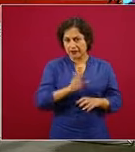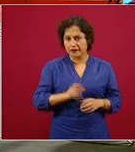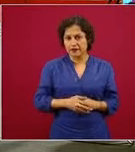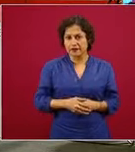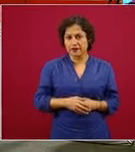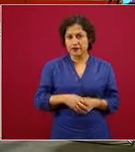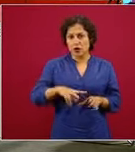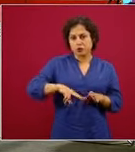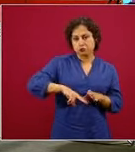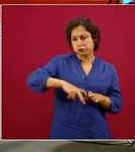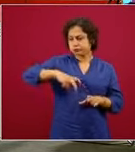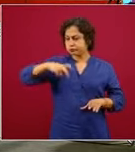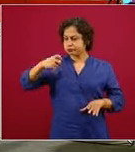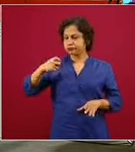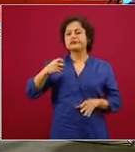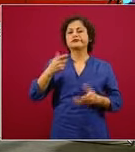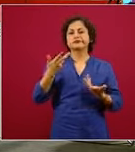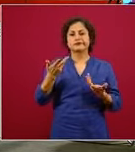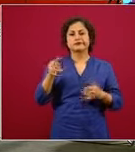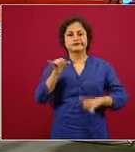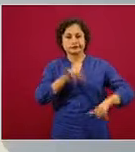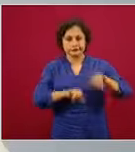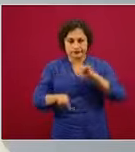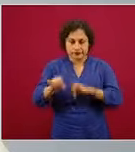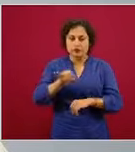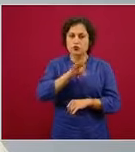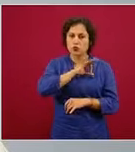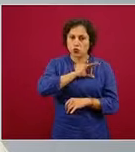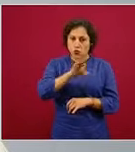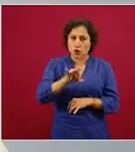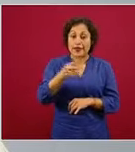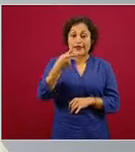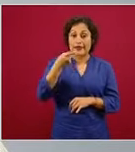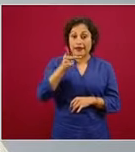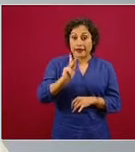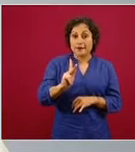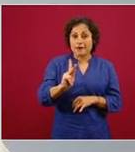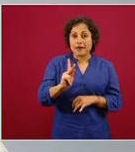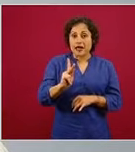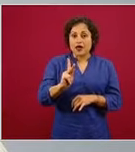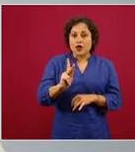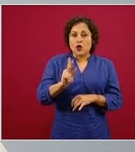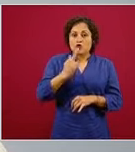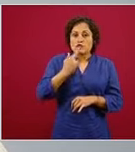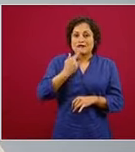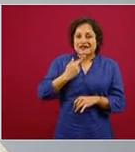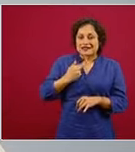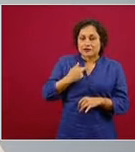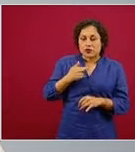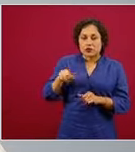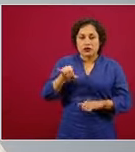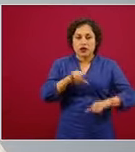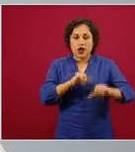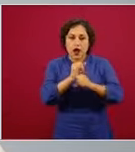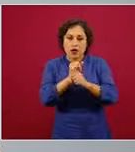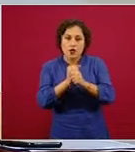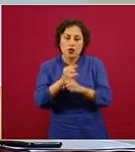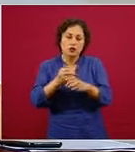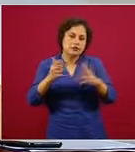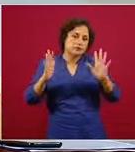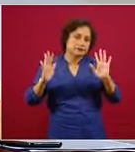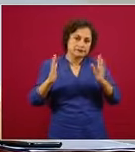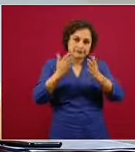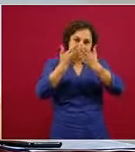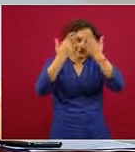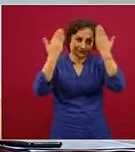el producto antes. Sin embargo, los resultados son inciertos, erráticos. Son pocas las vacunas